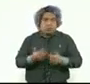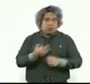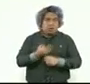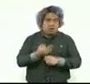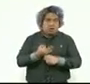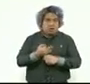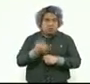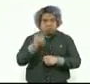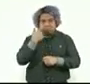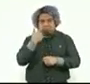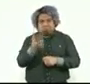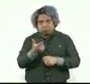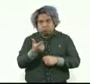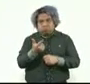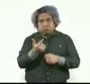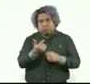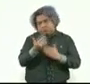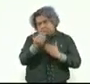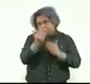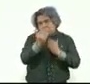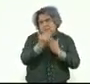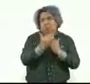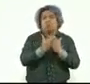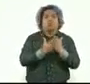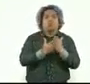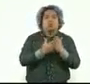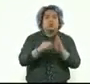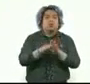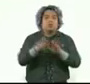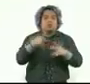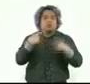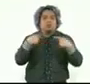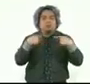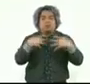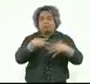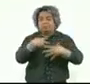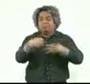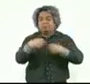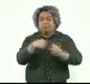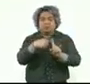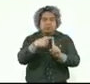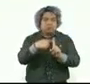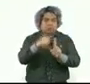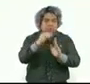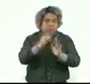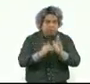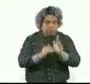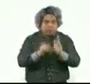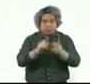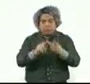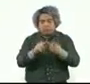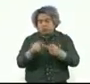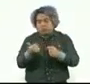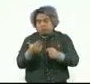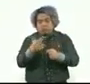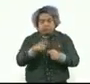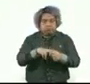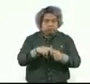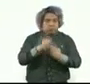momentos una disminución tanto en la positividad como en los ingresos hospitalarios no tiene que ver con